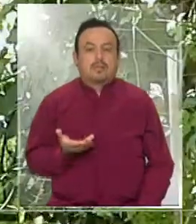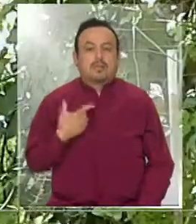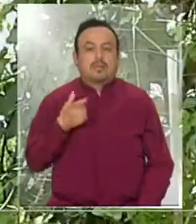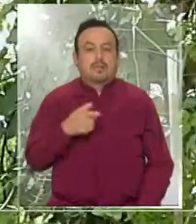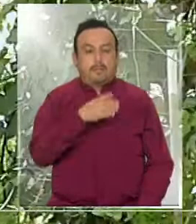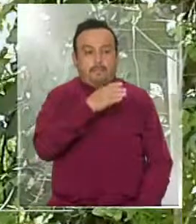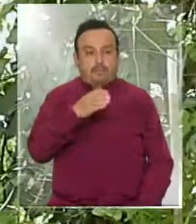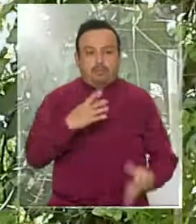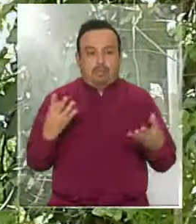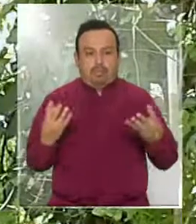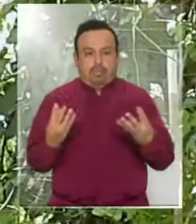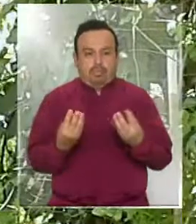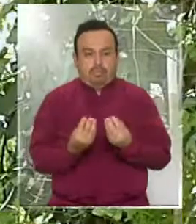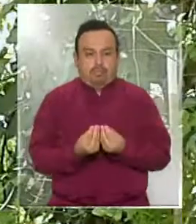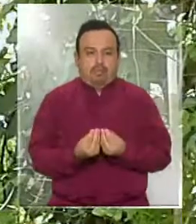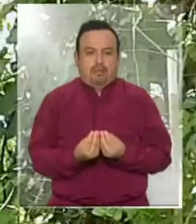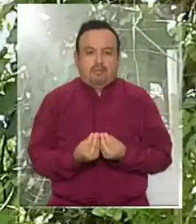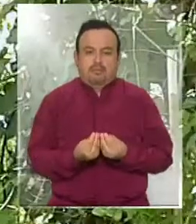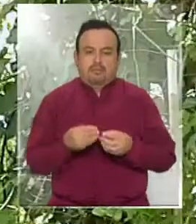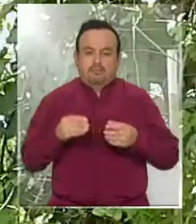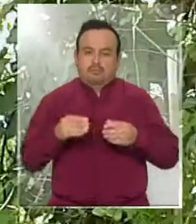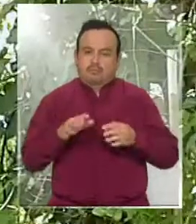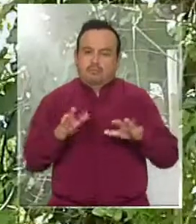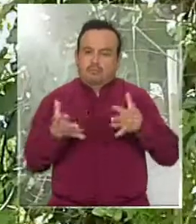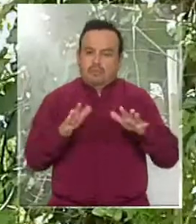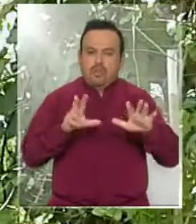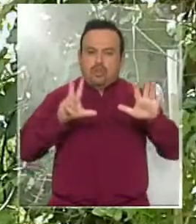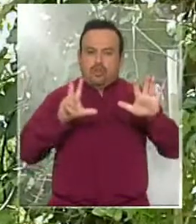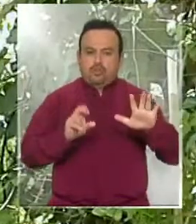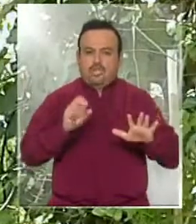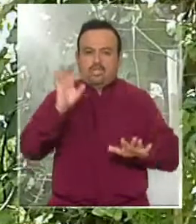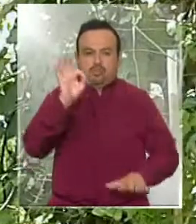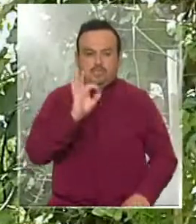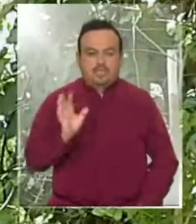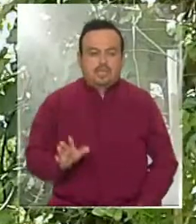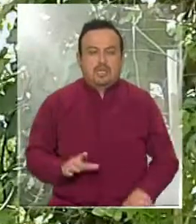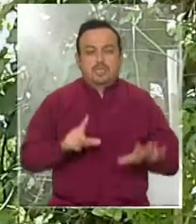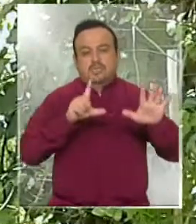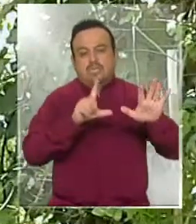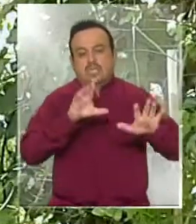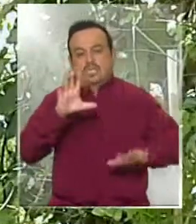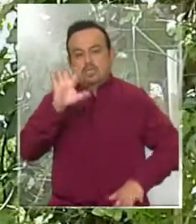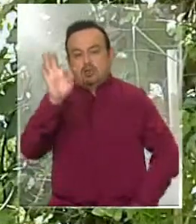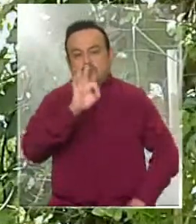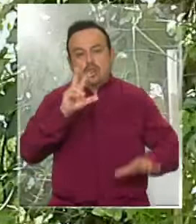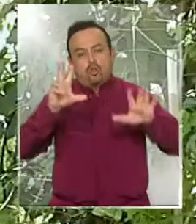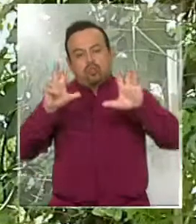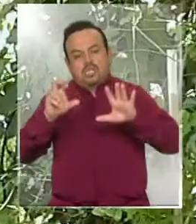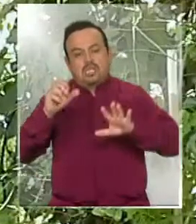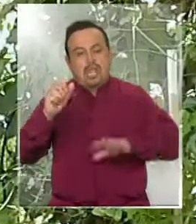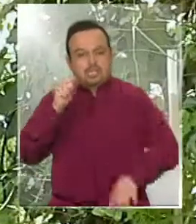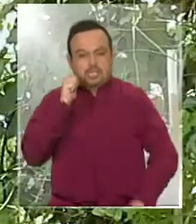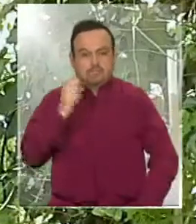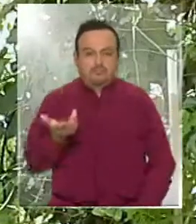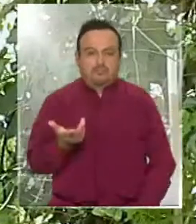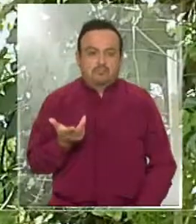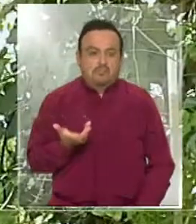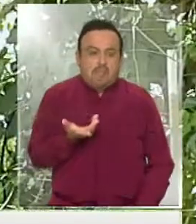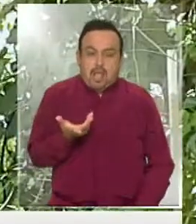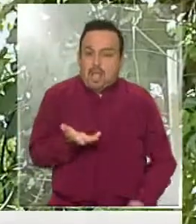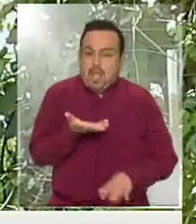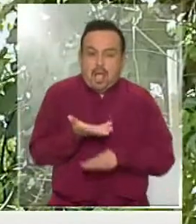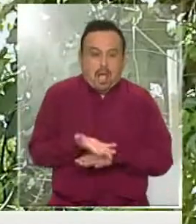de pasajeros, ha bajado más o menos un 80%, entre 75 y 80 al día de ayer. Así que